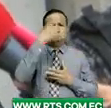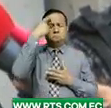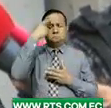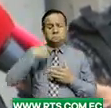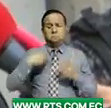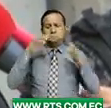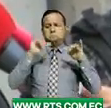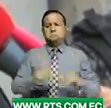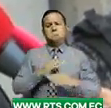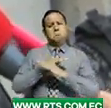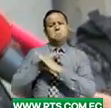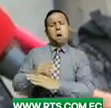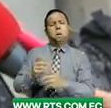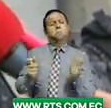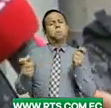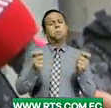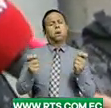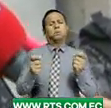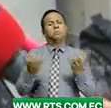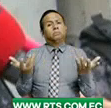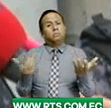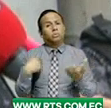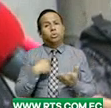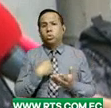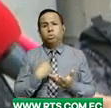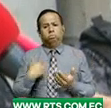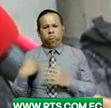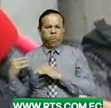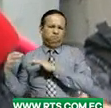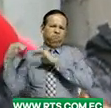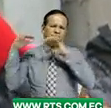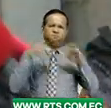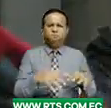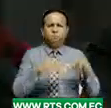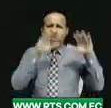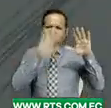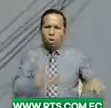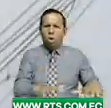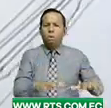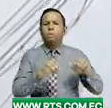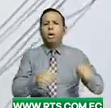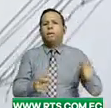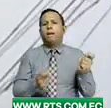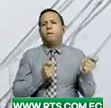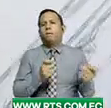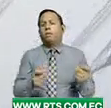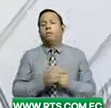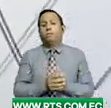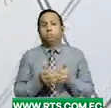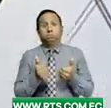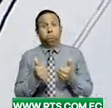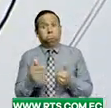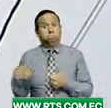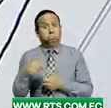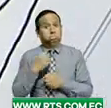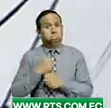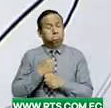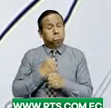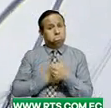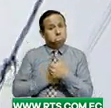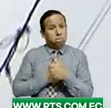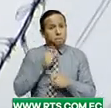para estos fines ilícitos. El teniente coronel Santa María destacó el trabajo que vienen ejecutando en Nueva Prosperina,